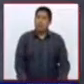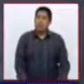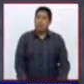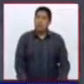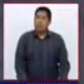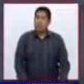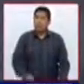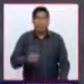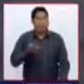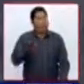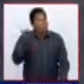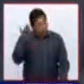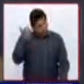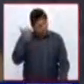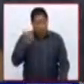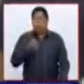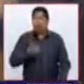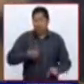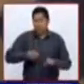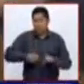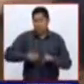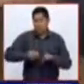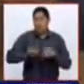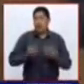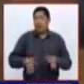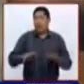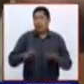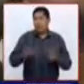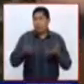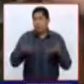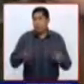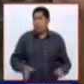¿Esa llave daba? Sí, esa llave es.